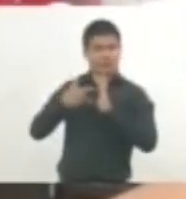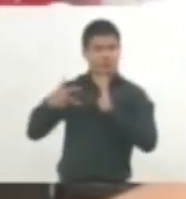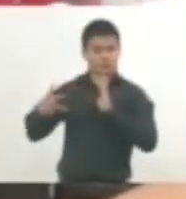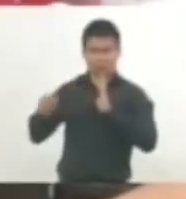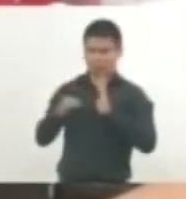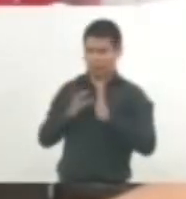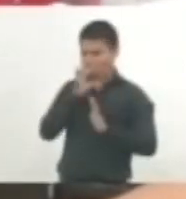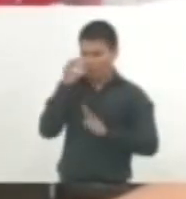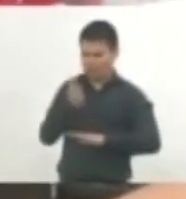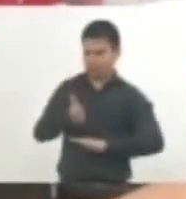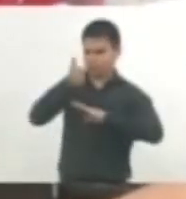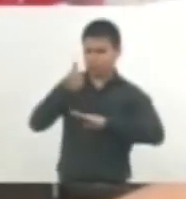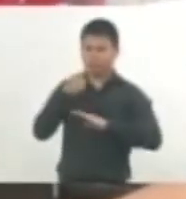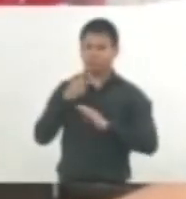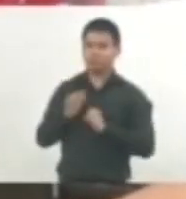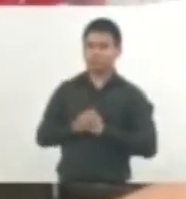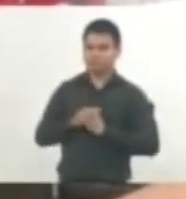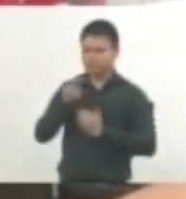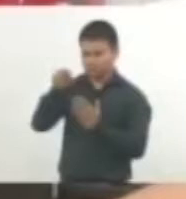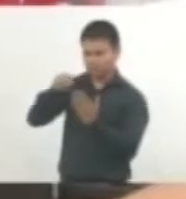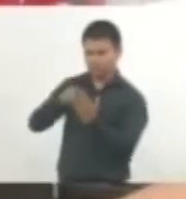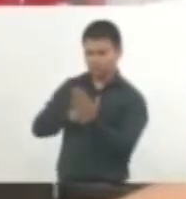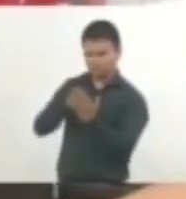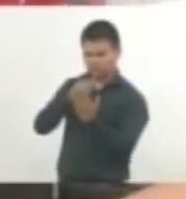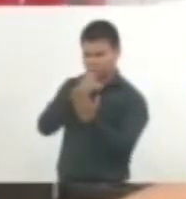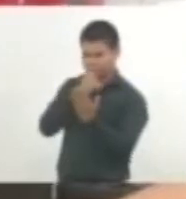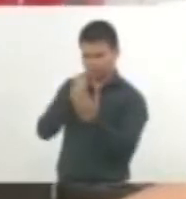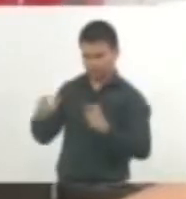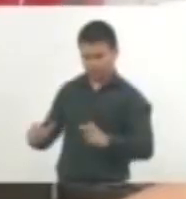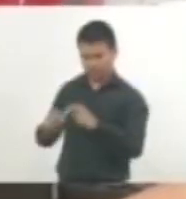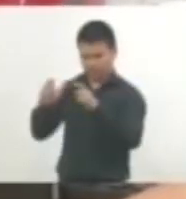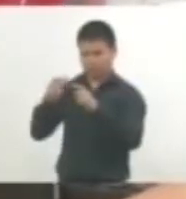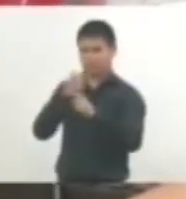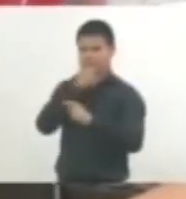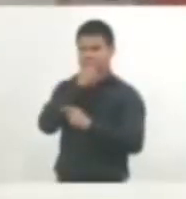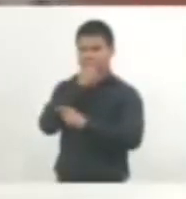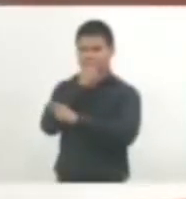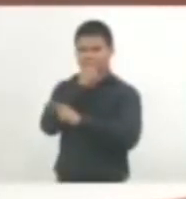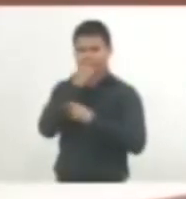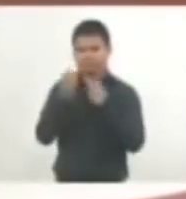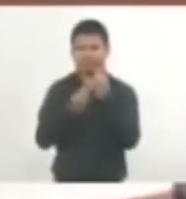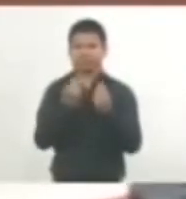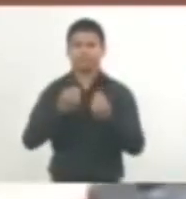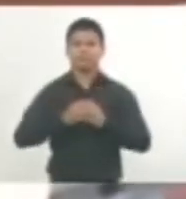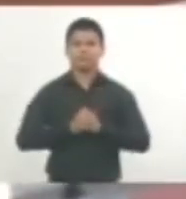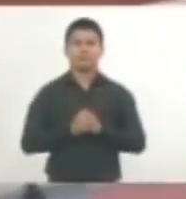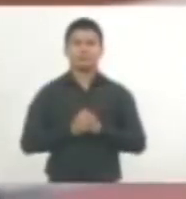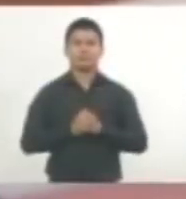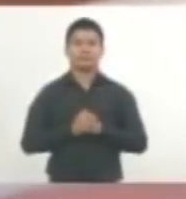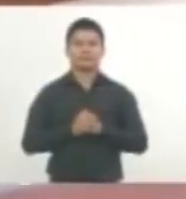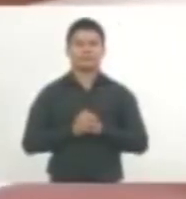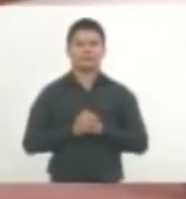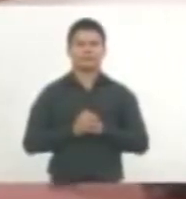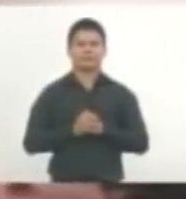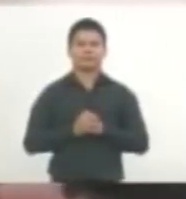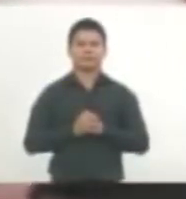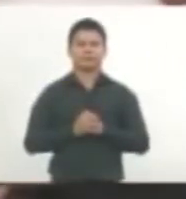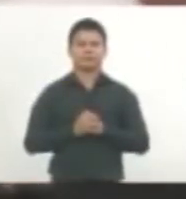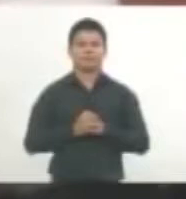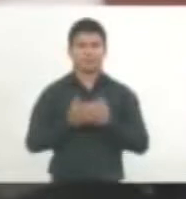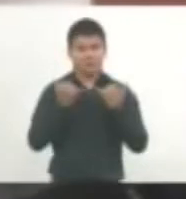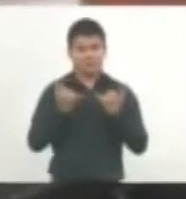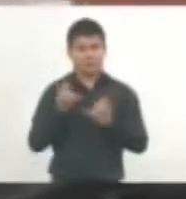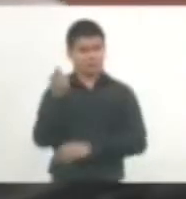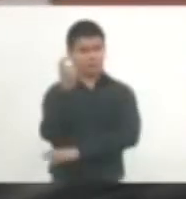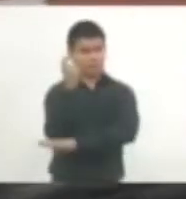que en Colombia no sigamos teniendo concejales que cumplen funciones de congresistas. Aunque recientemente la Procuraduría Provincial cerró el